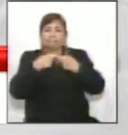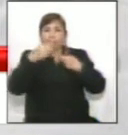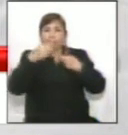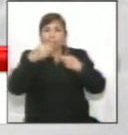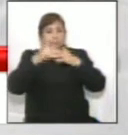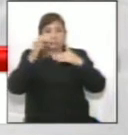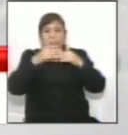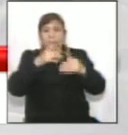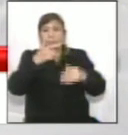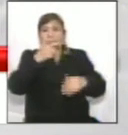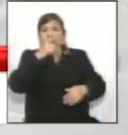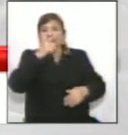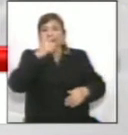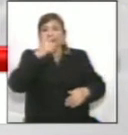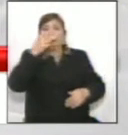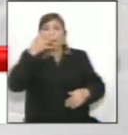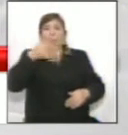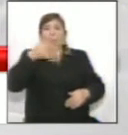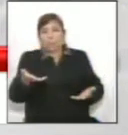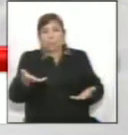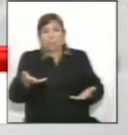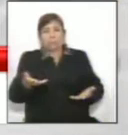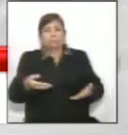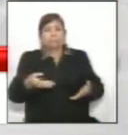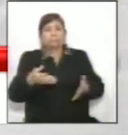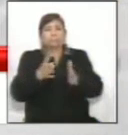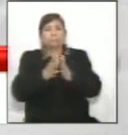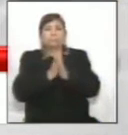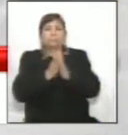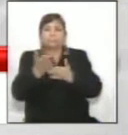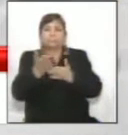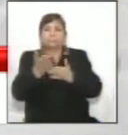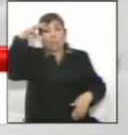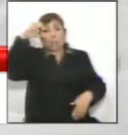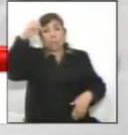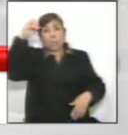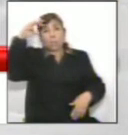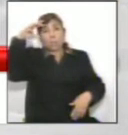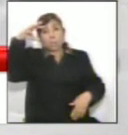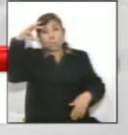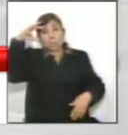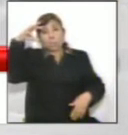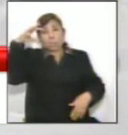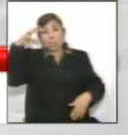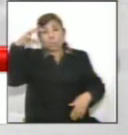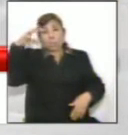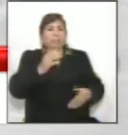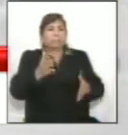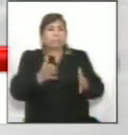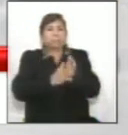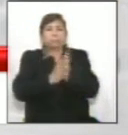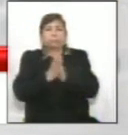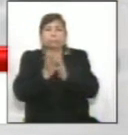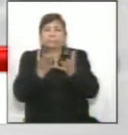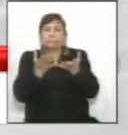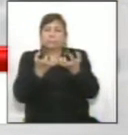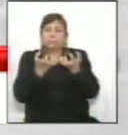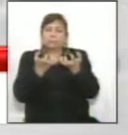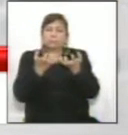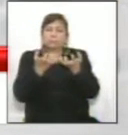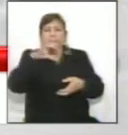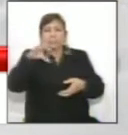y saneamiento. Acceder al servicio de electricidad en Loreto es un anhelo de la población rural,